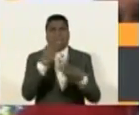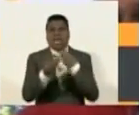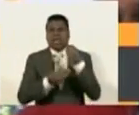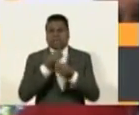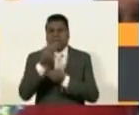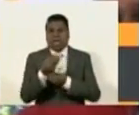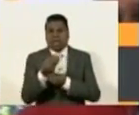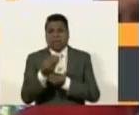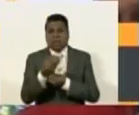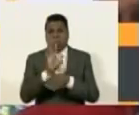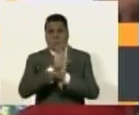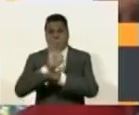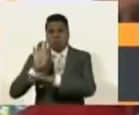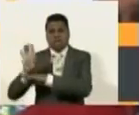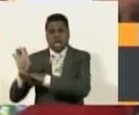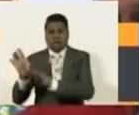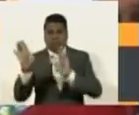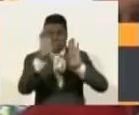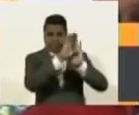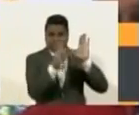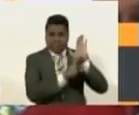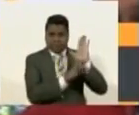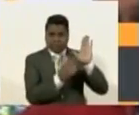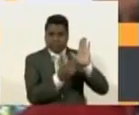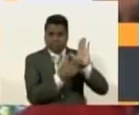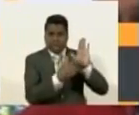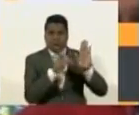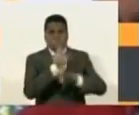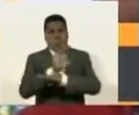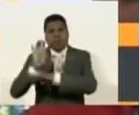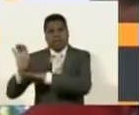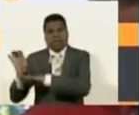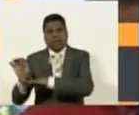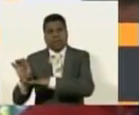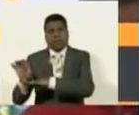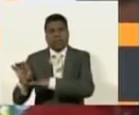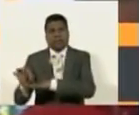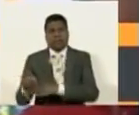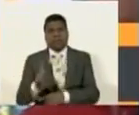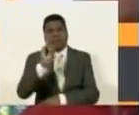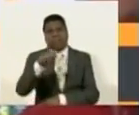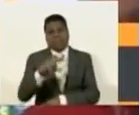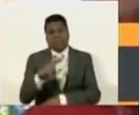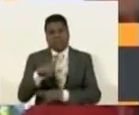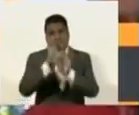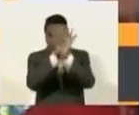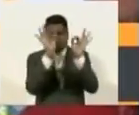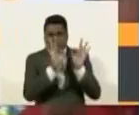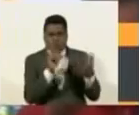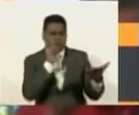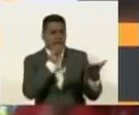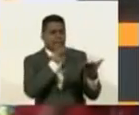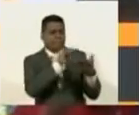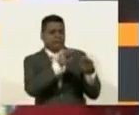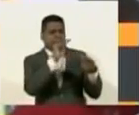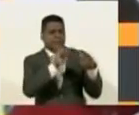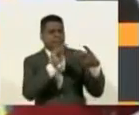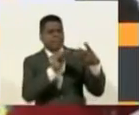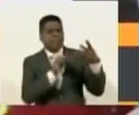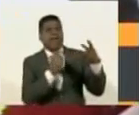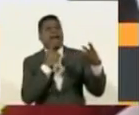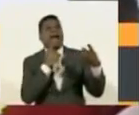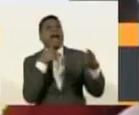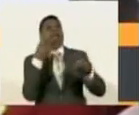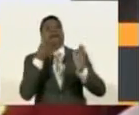más. Esto hay que blindarla. Y además de eso, darle forma a una serie de mecanismos que se han